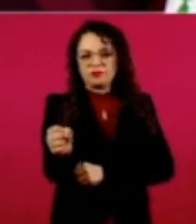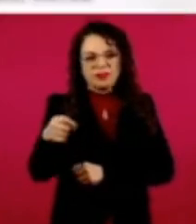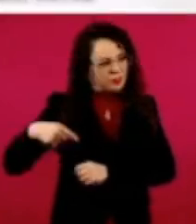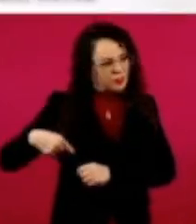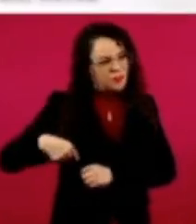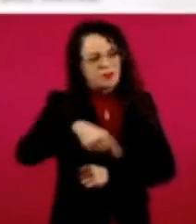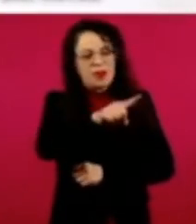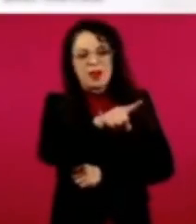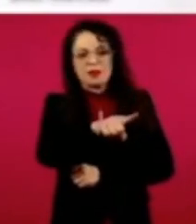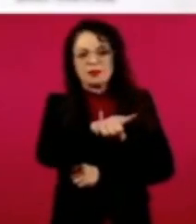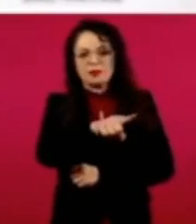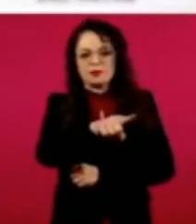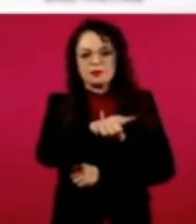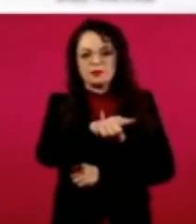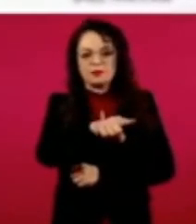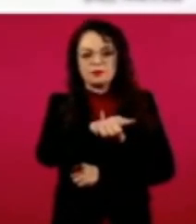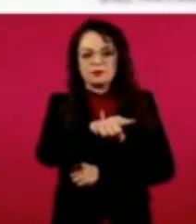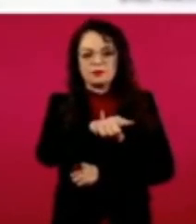Y él